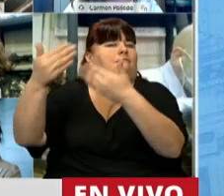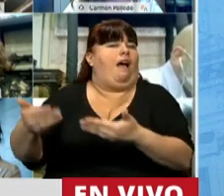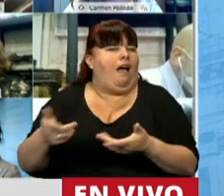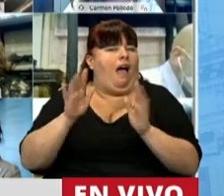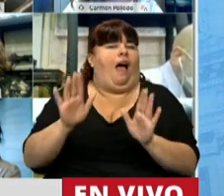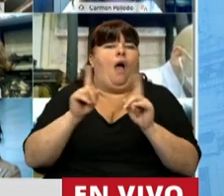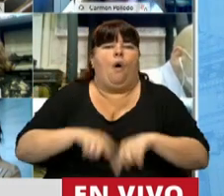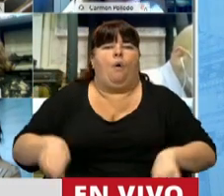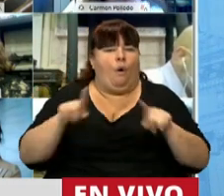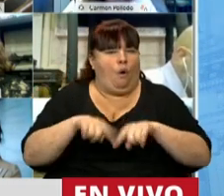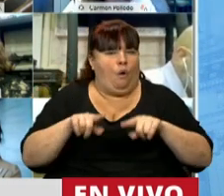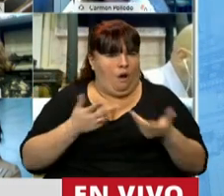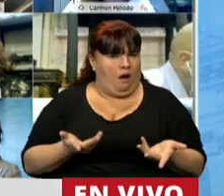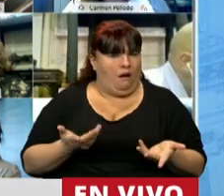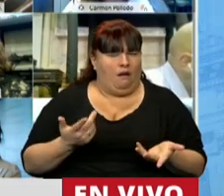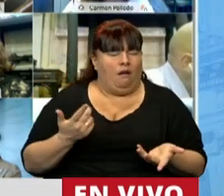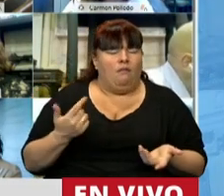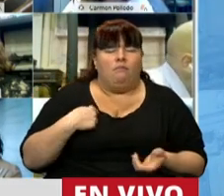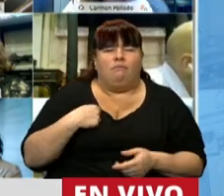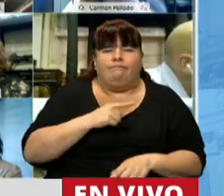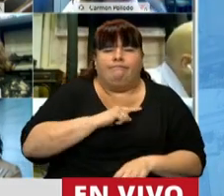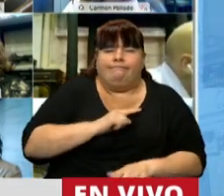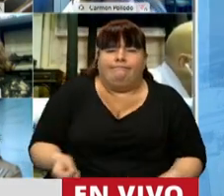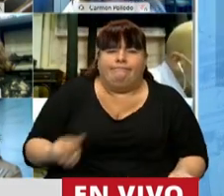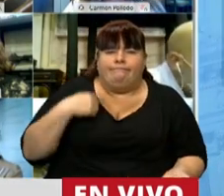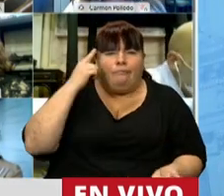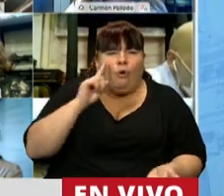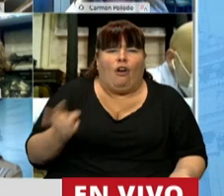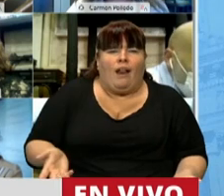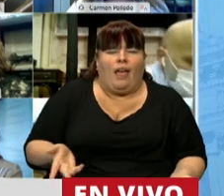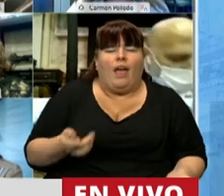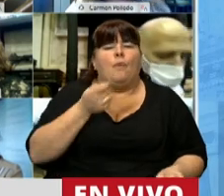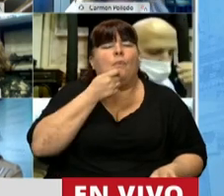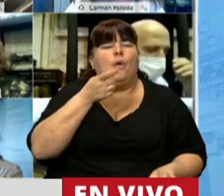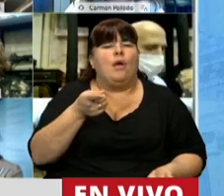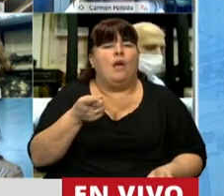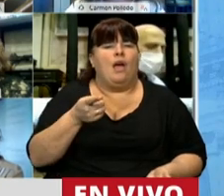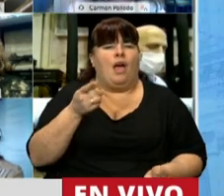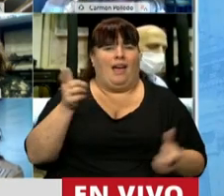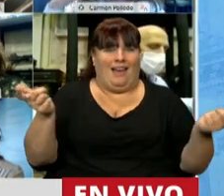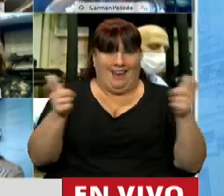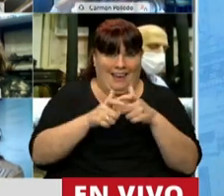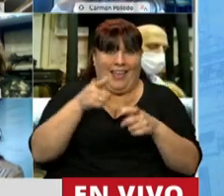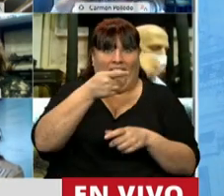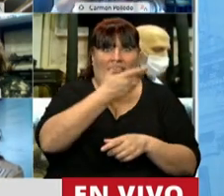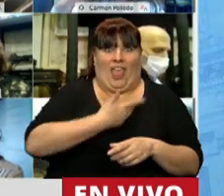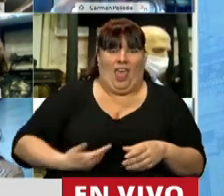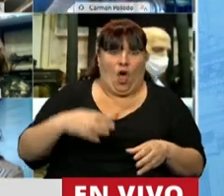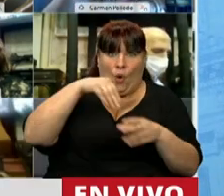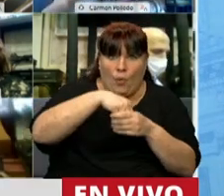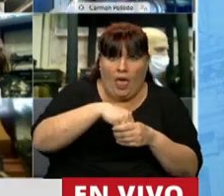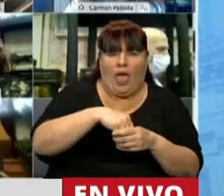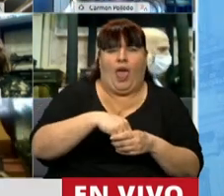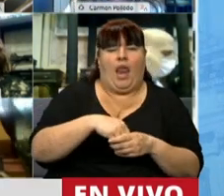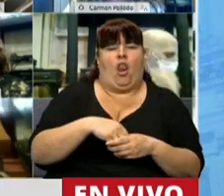así sucesivamente. Yo no puedo concebir que aquellos integrantes del oficialismo